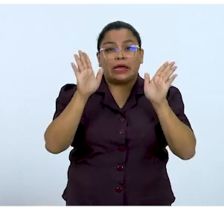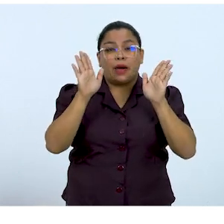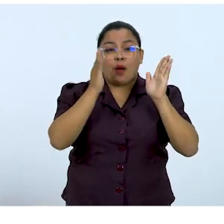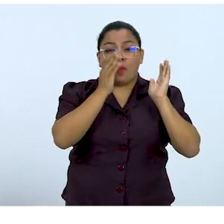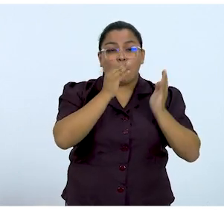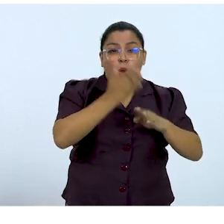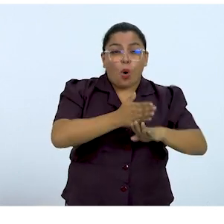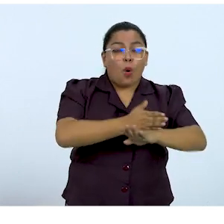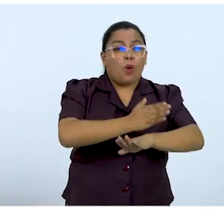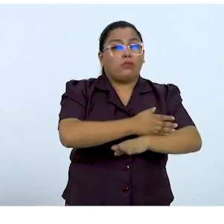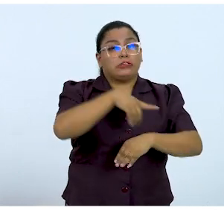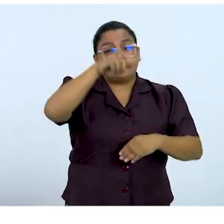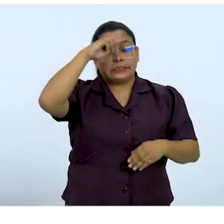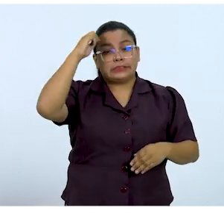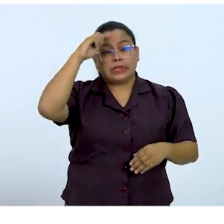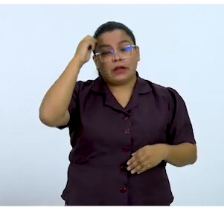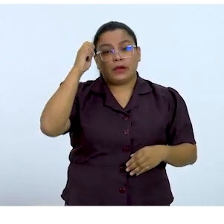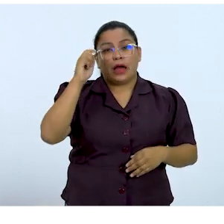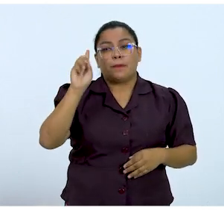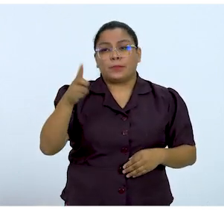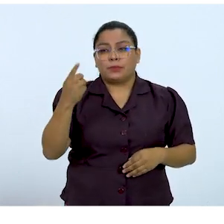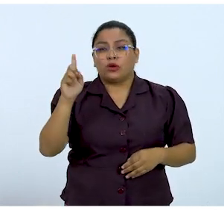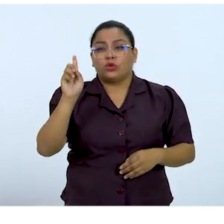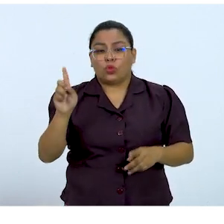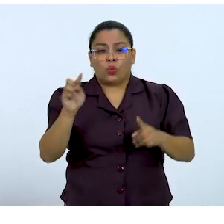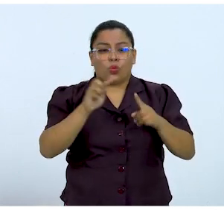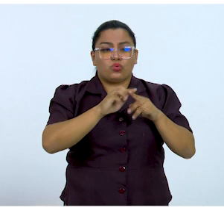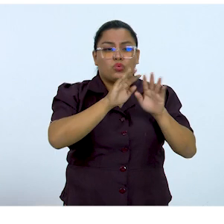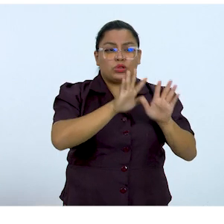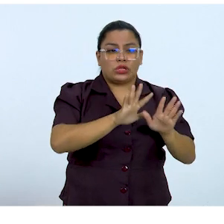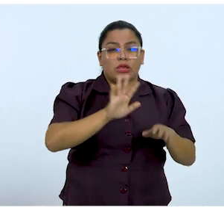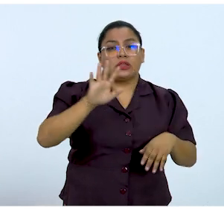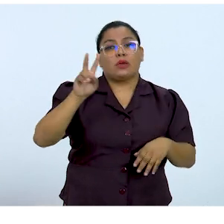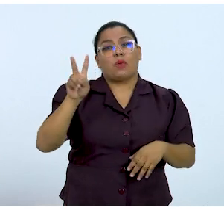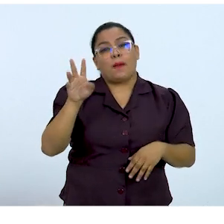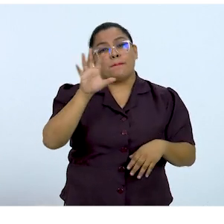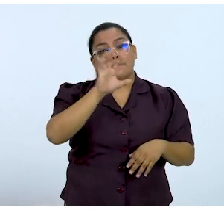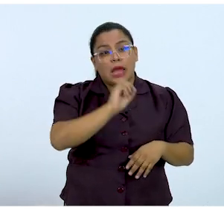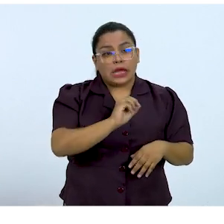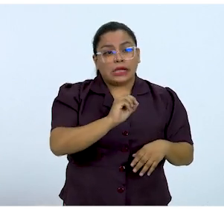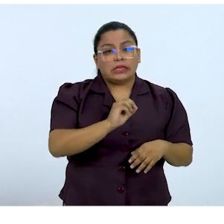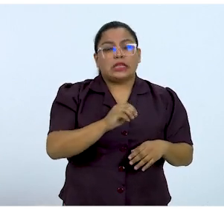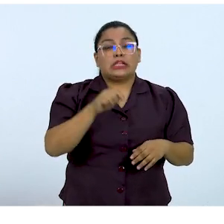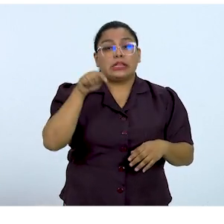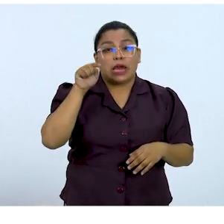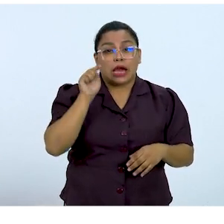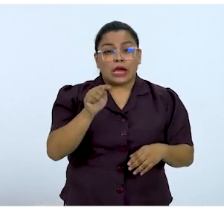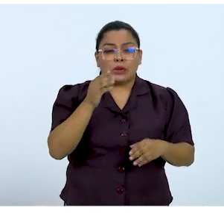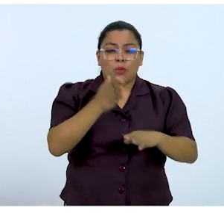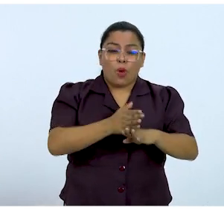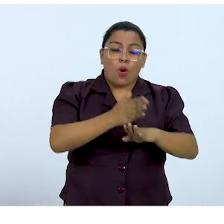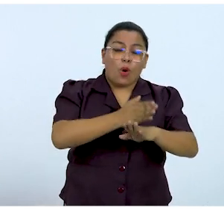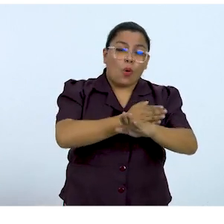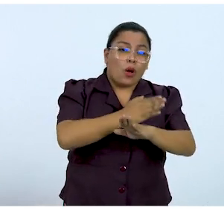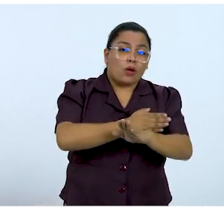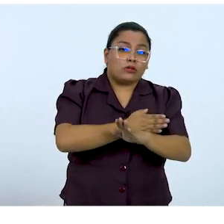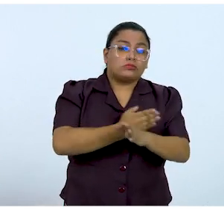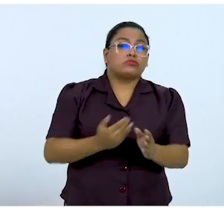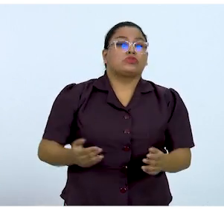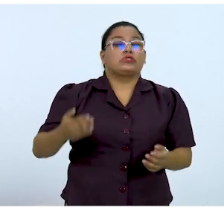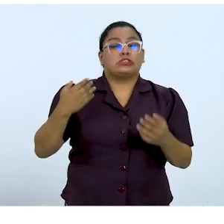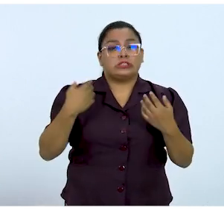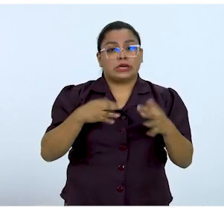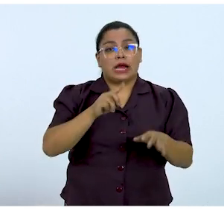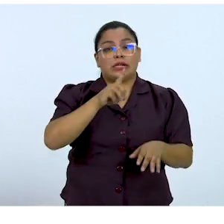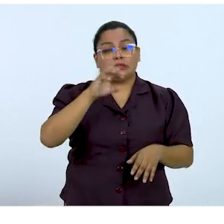necesario dosificar y que se trabaja primero hasta el 10, luego hasta el 20 y hasta entonces poco a poco